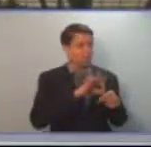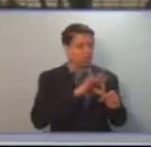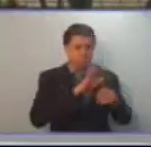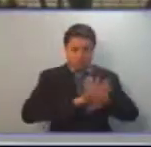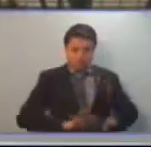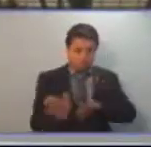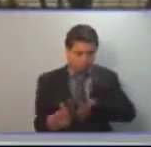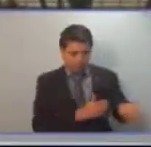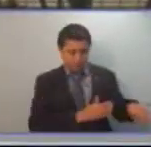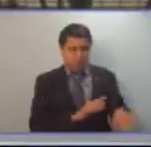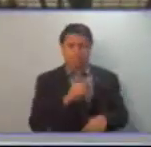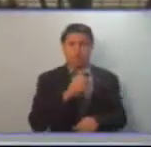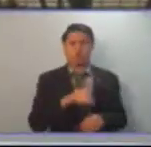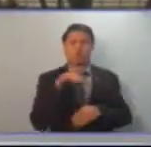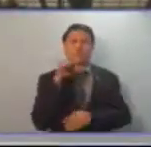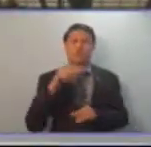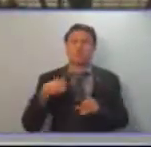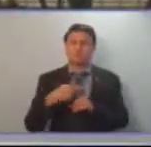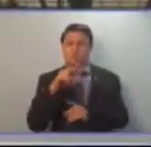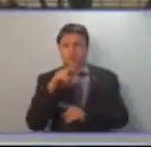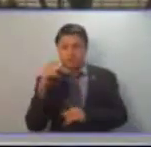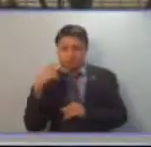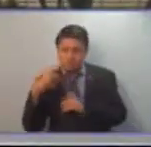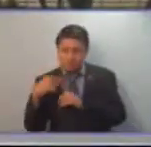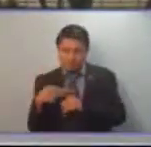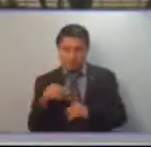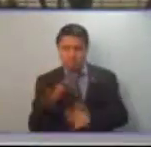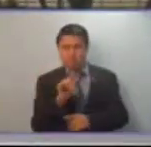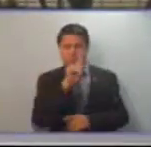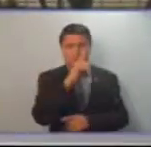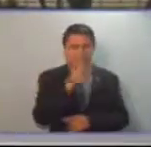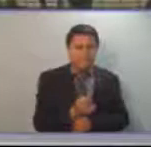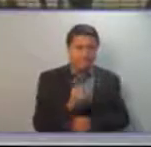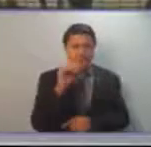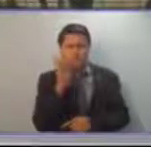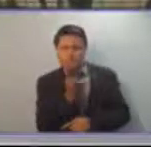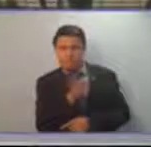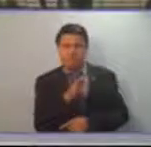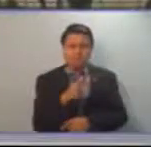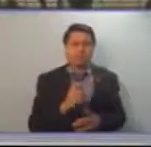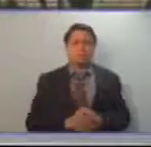al 30 de abril, es más o menos un mes y medio,